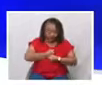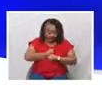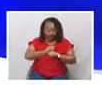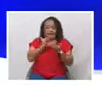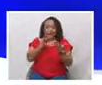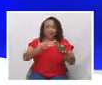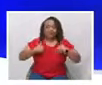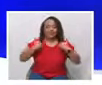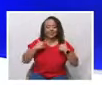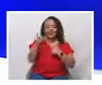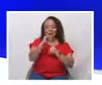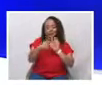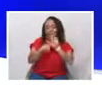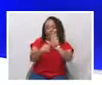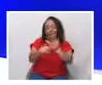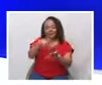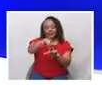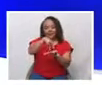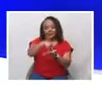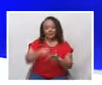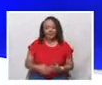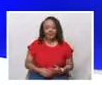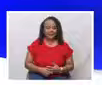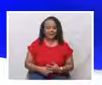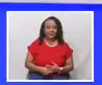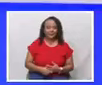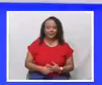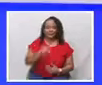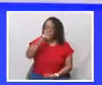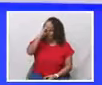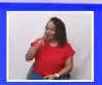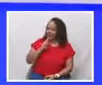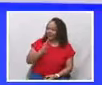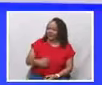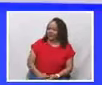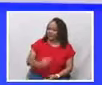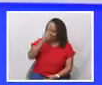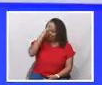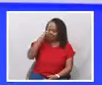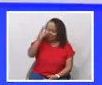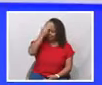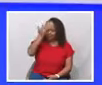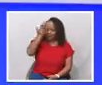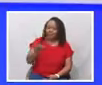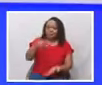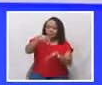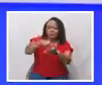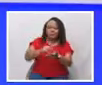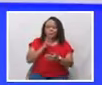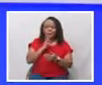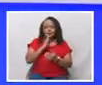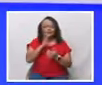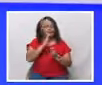felicidad, como la que nos estaba mostrando el paratleta. Y la humildad, ¿verdad? La humildad, porque él se detiene a hablar, habló todo lo que pudo, yo creo.